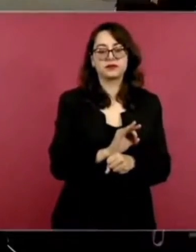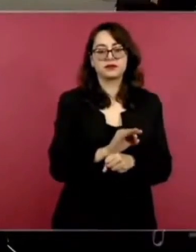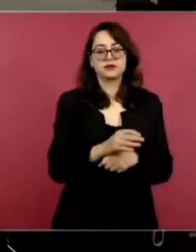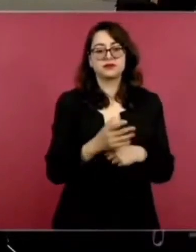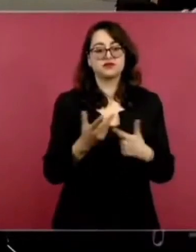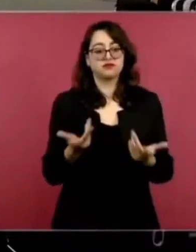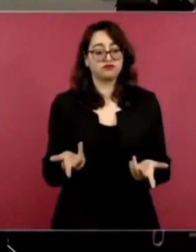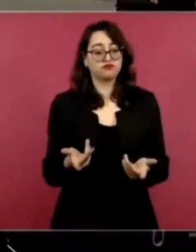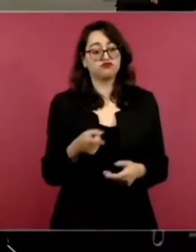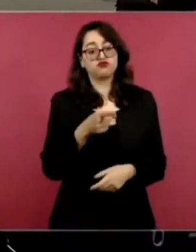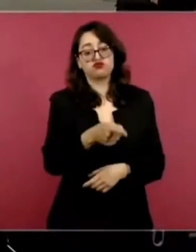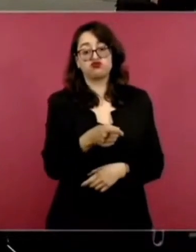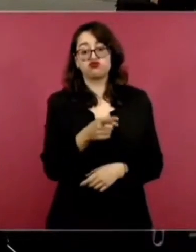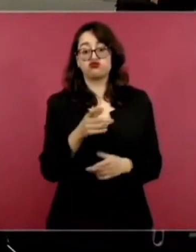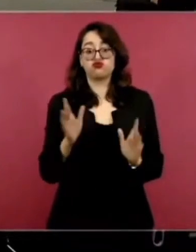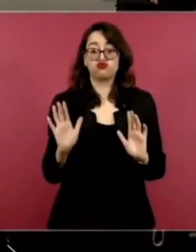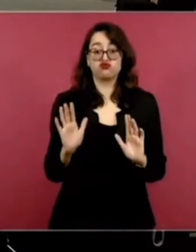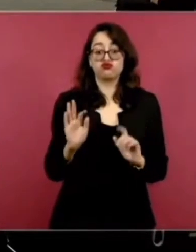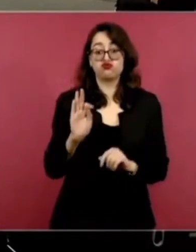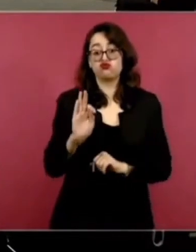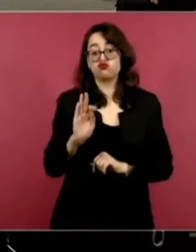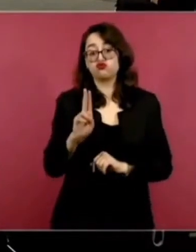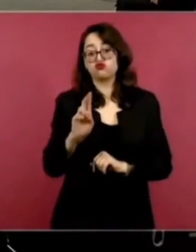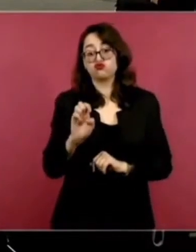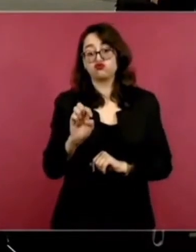de que tiene fuero